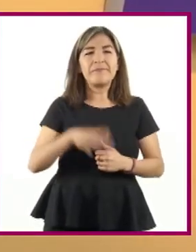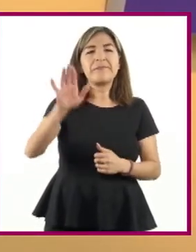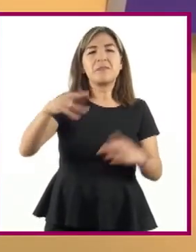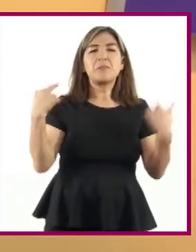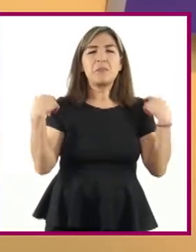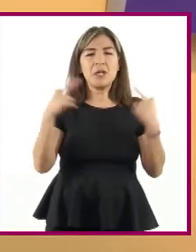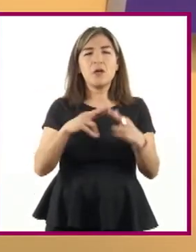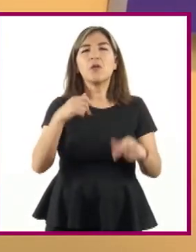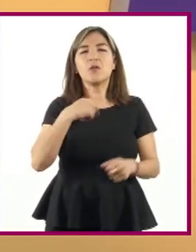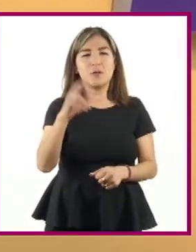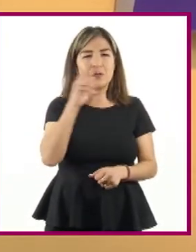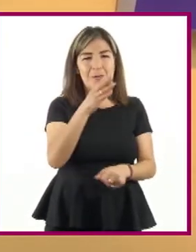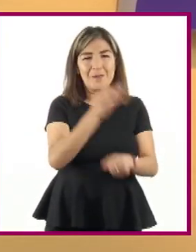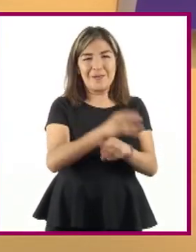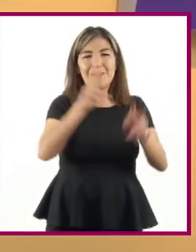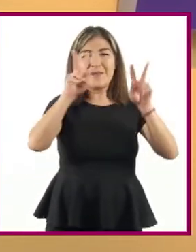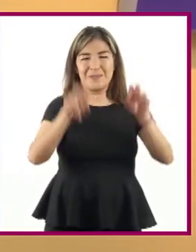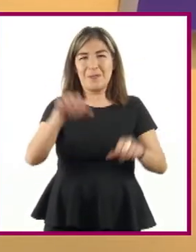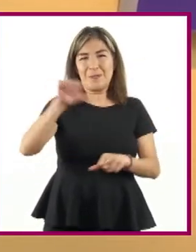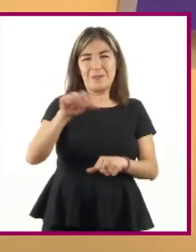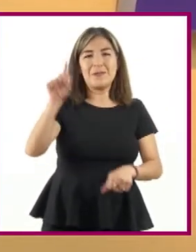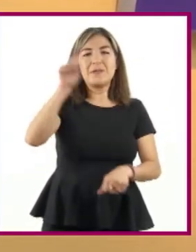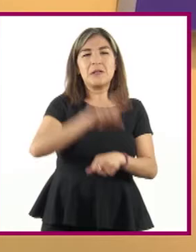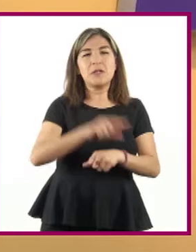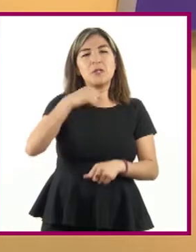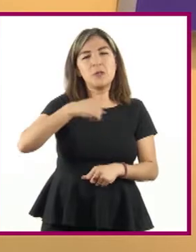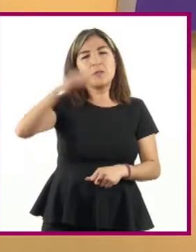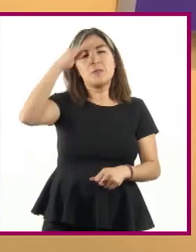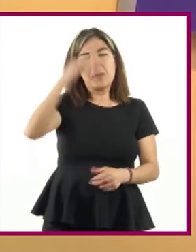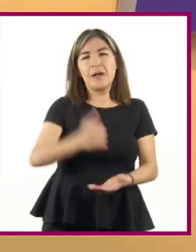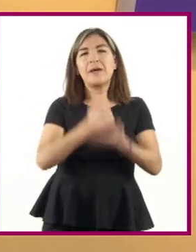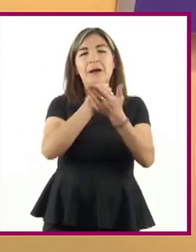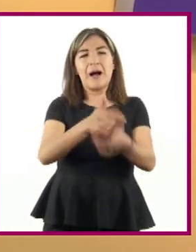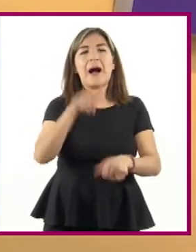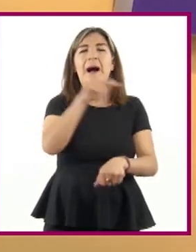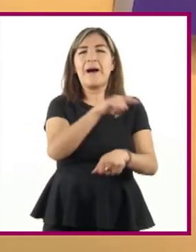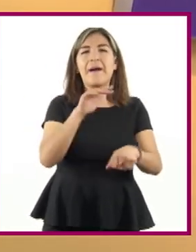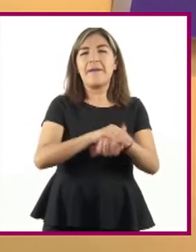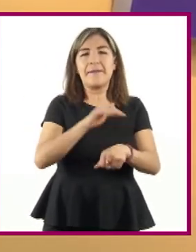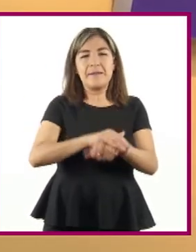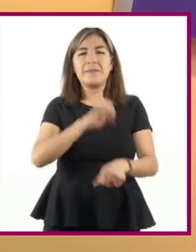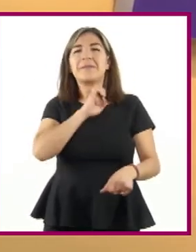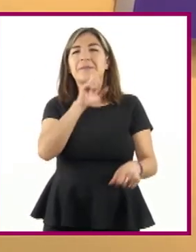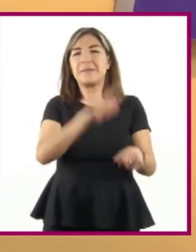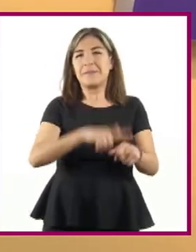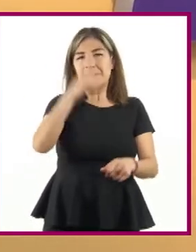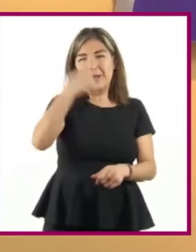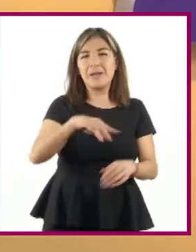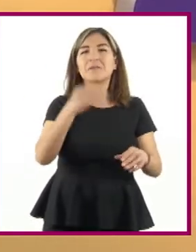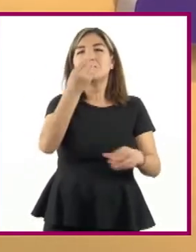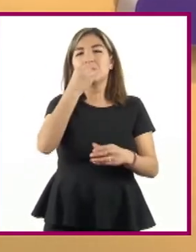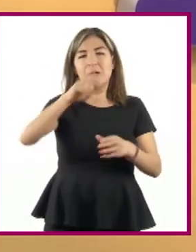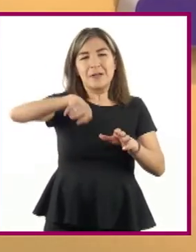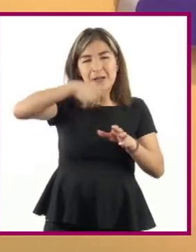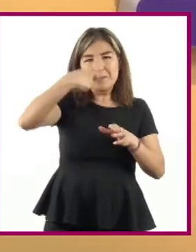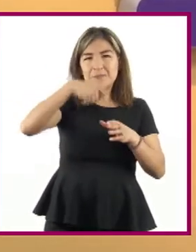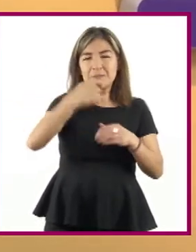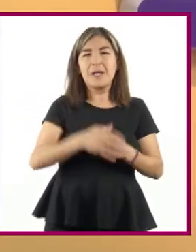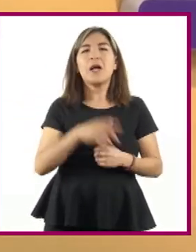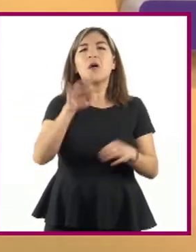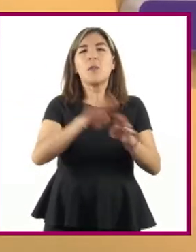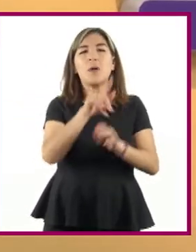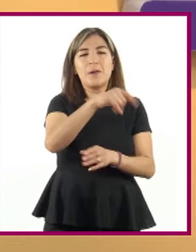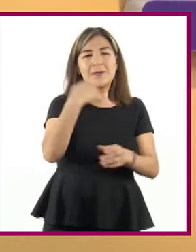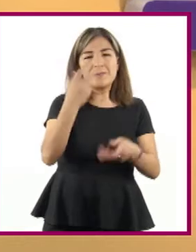Abel, considerando el tema del día de hoy, pienso que podría ayudar a una amiga que se especializa en hacer postres. Ella quiere hacer galletas